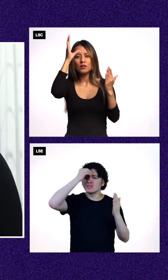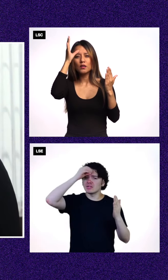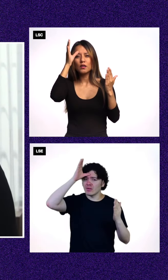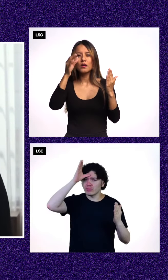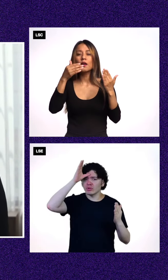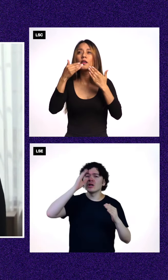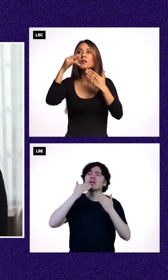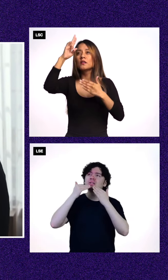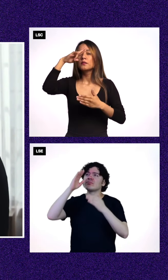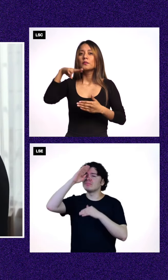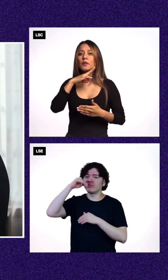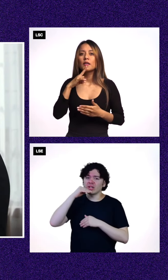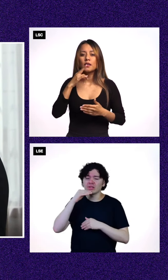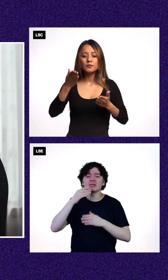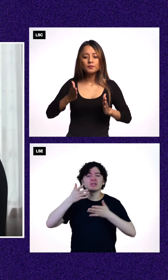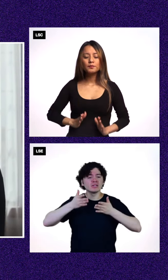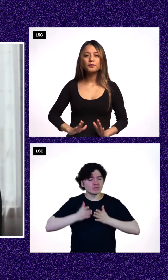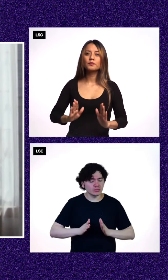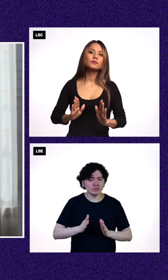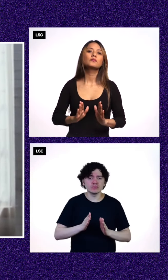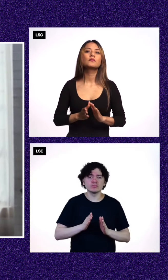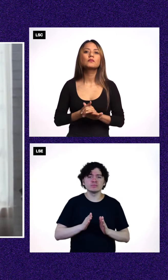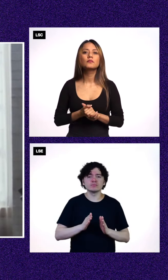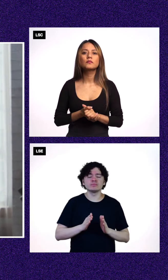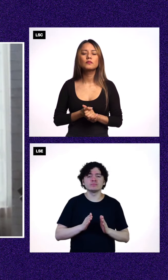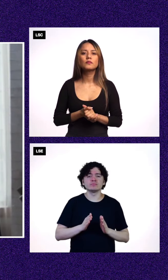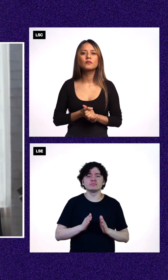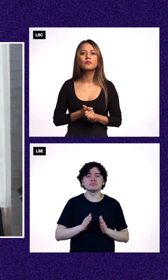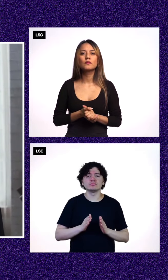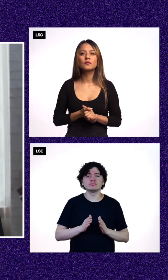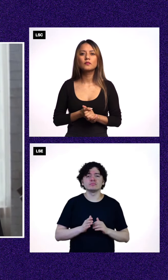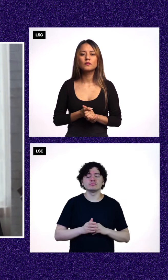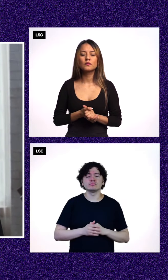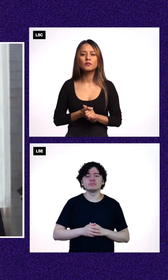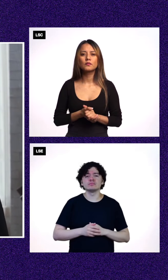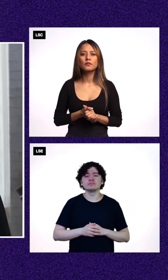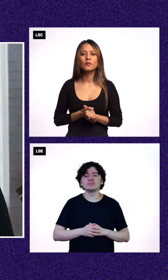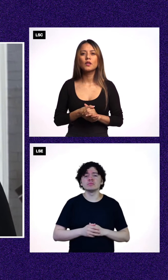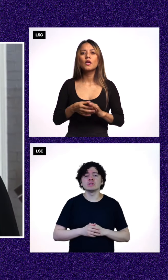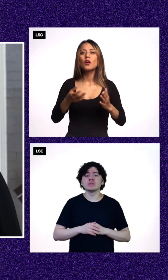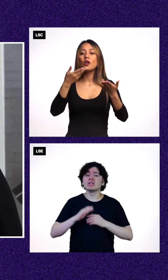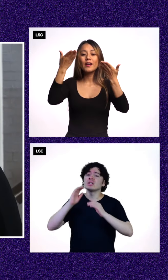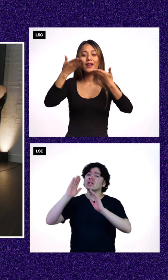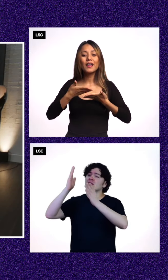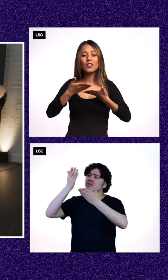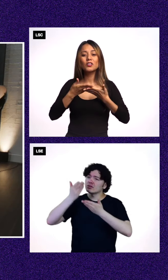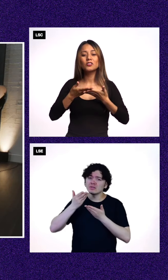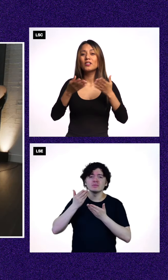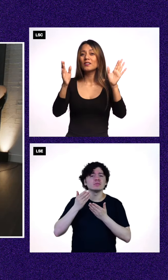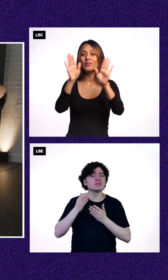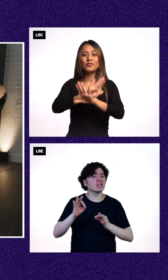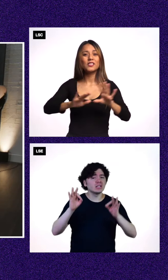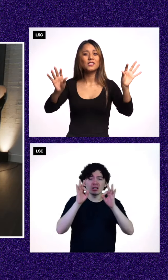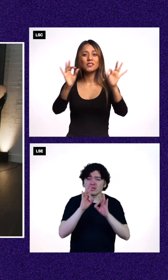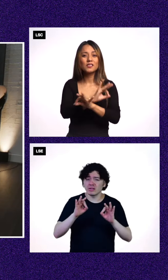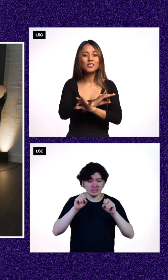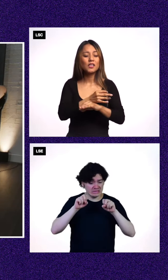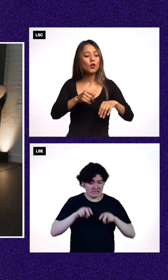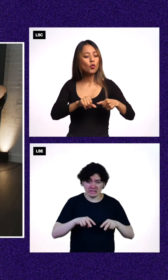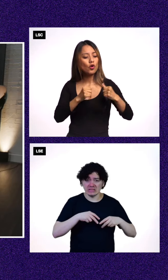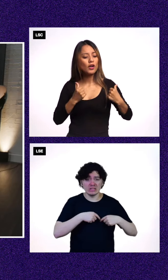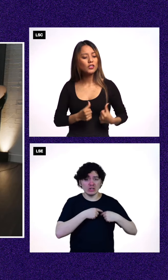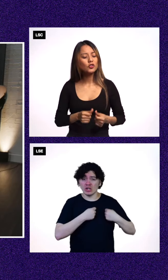se extendieron en amor y os sorprendieron con regalos de ayuda interminable y confianza, pongan un corazón